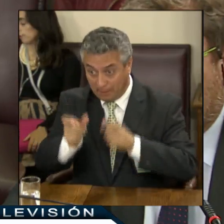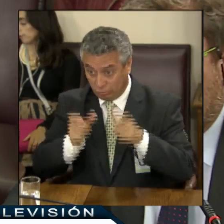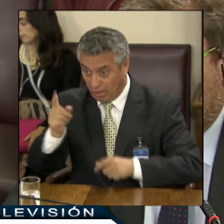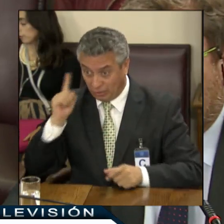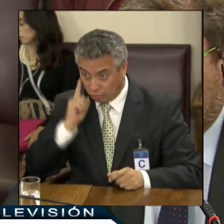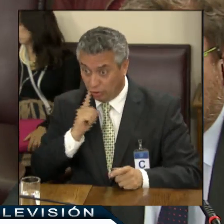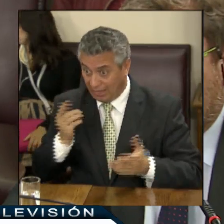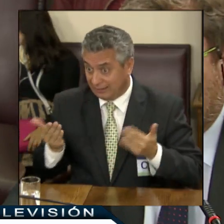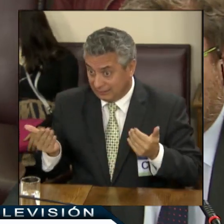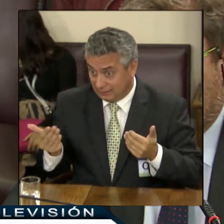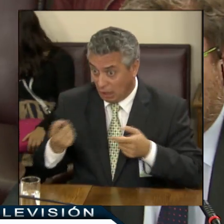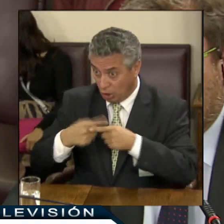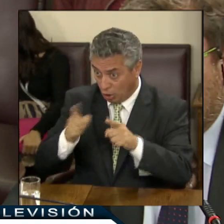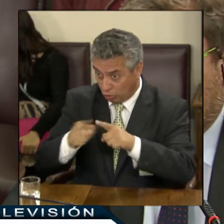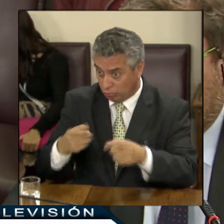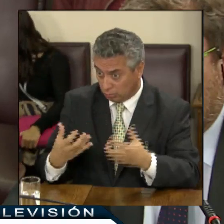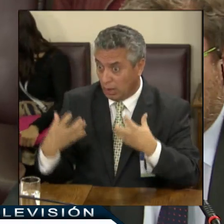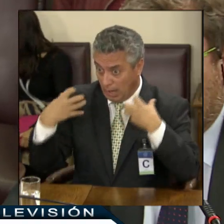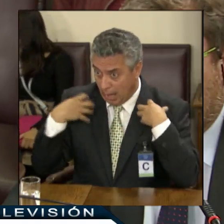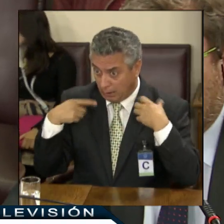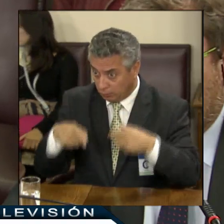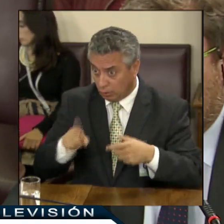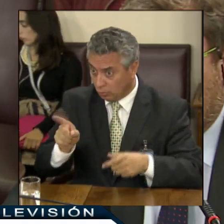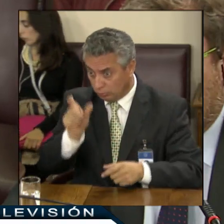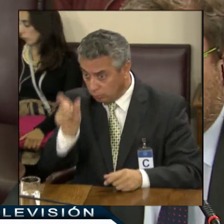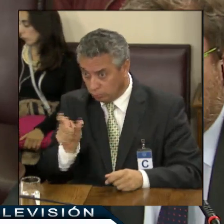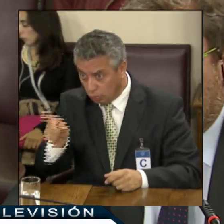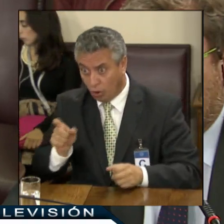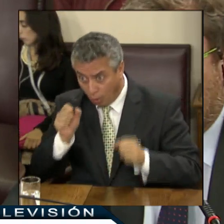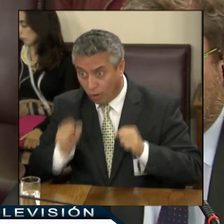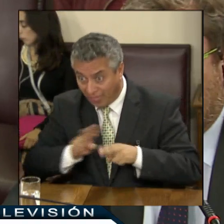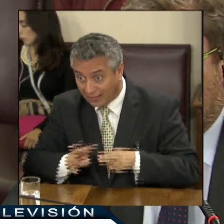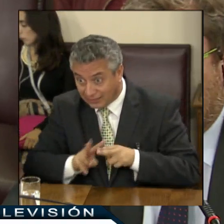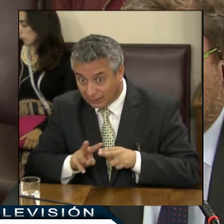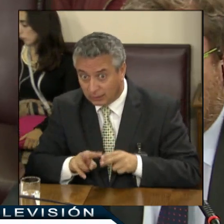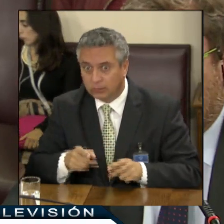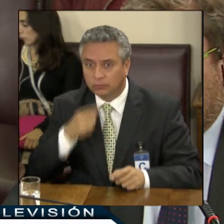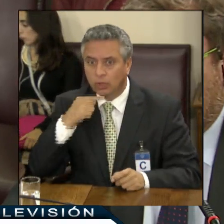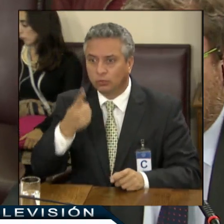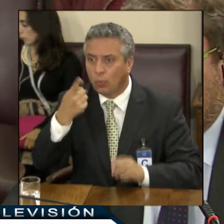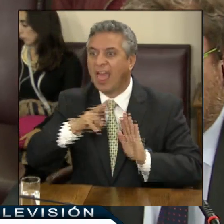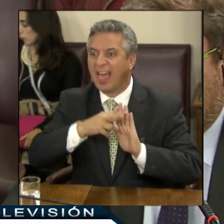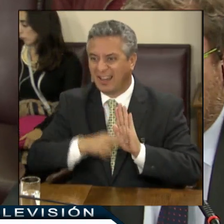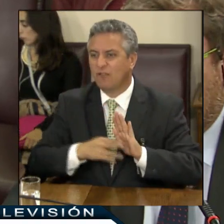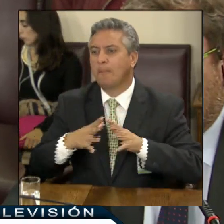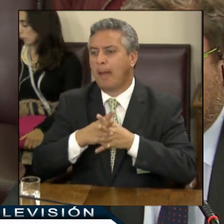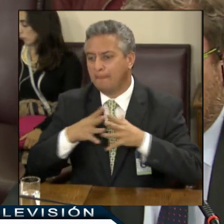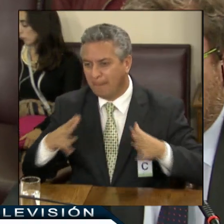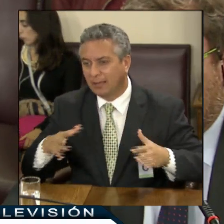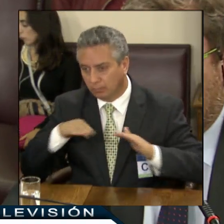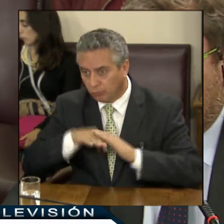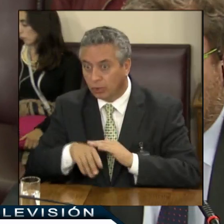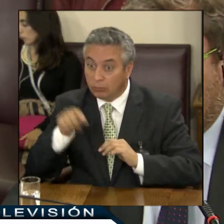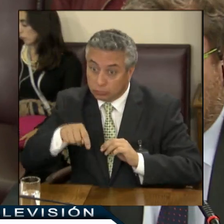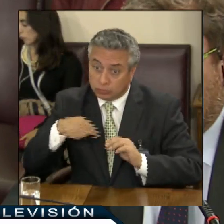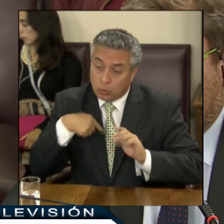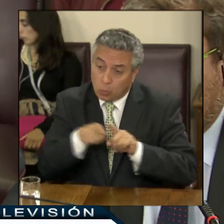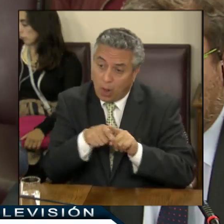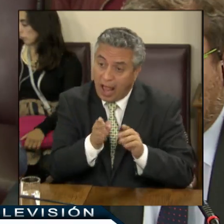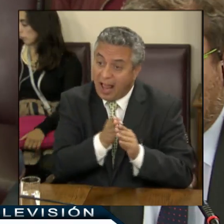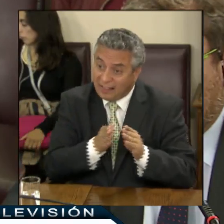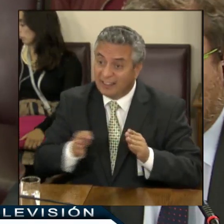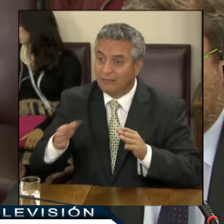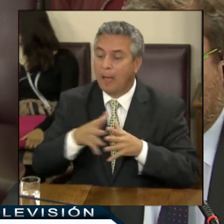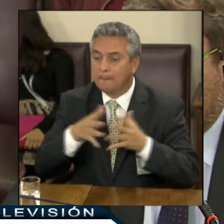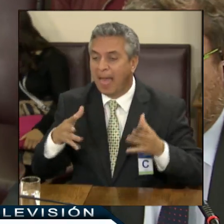necesitan que otros se carguen de sus asuntos porque por sí mismo no lo pueden hacer esa sería una reforma de mayor profundidad nosotros dejamos la alternativa por lo